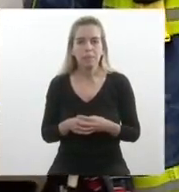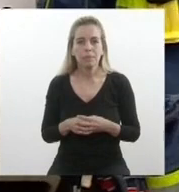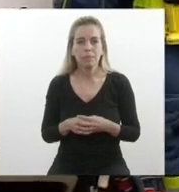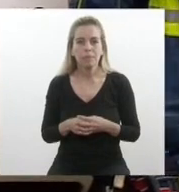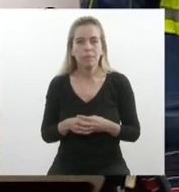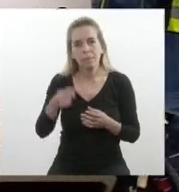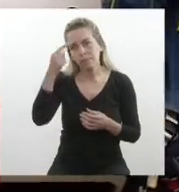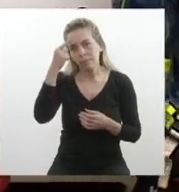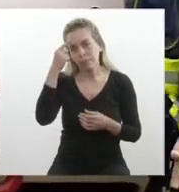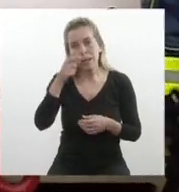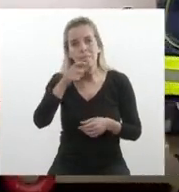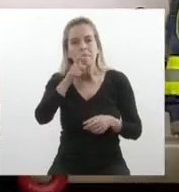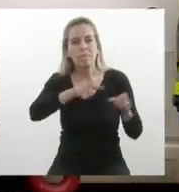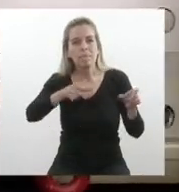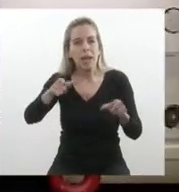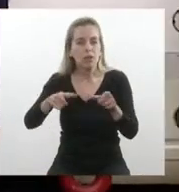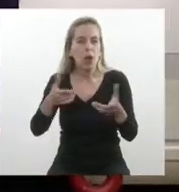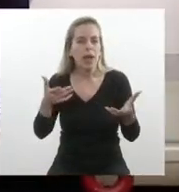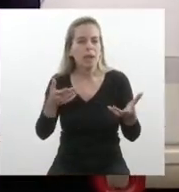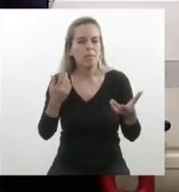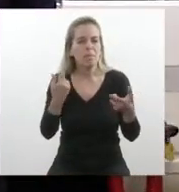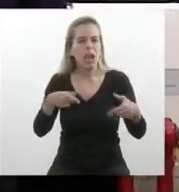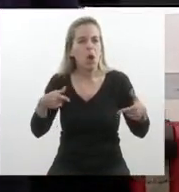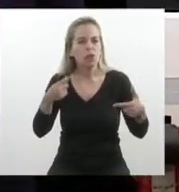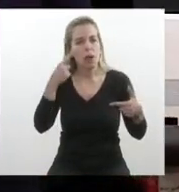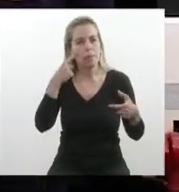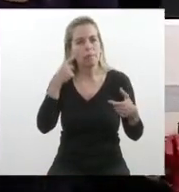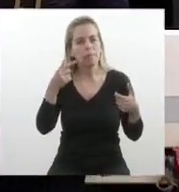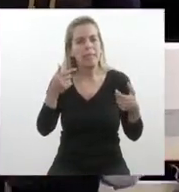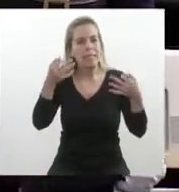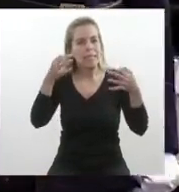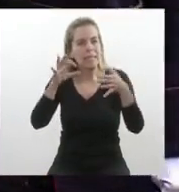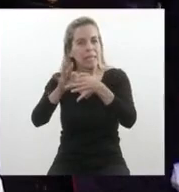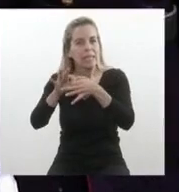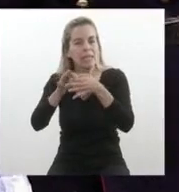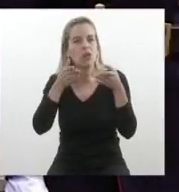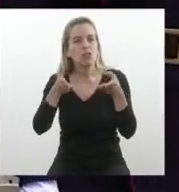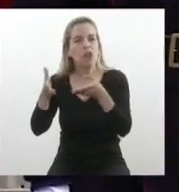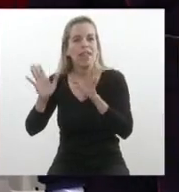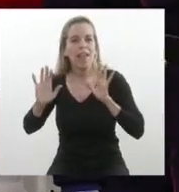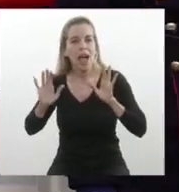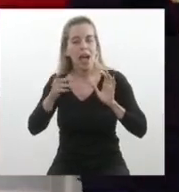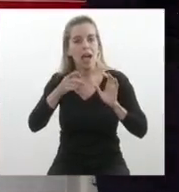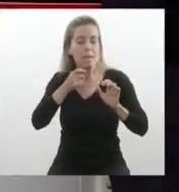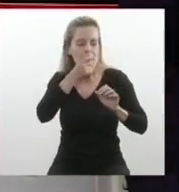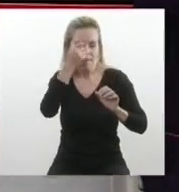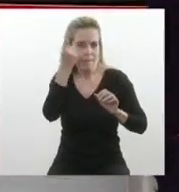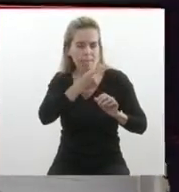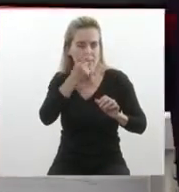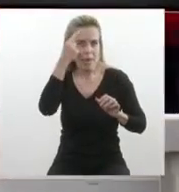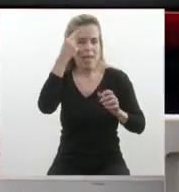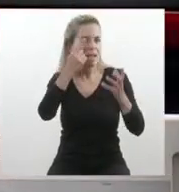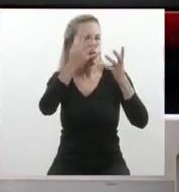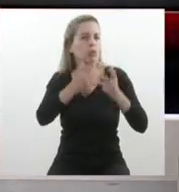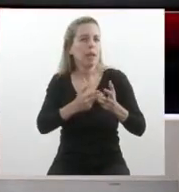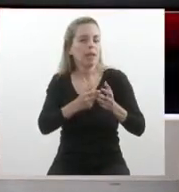la acción humana que más se acerque a lo solidario, uno inmediatamente piensa en un bombero o en una bombera.